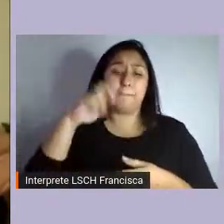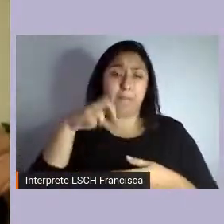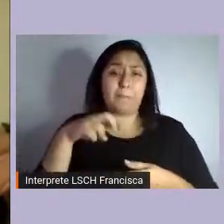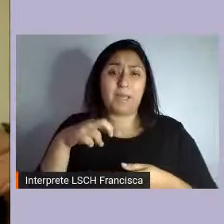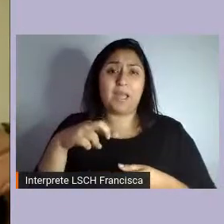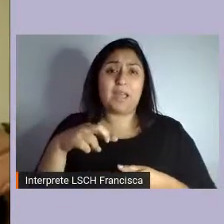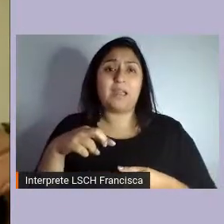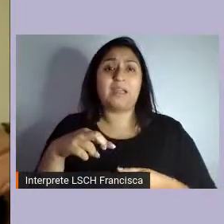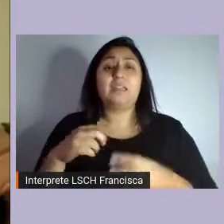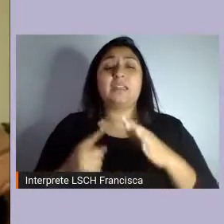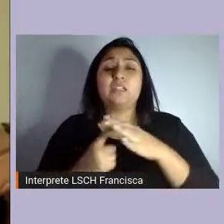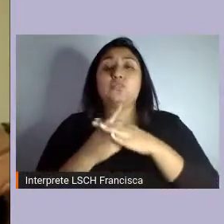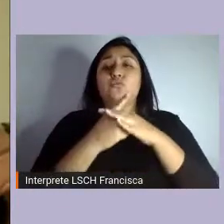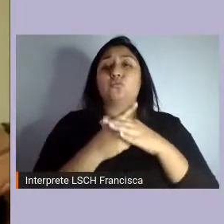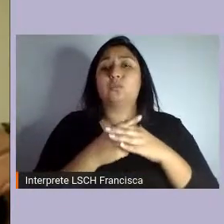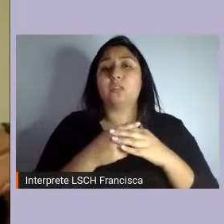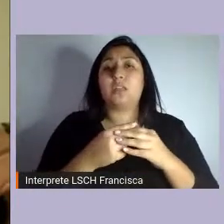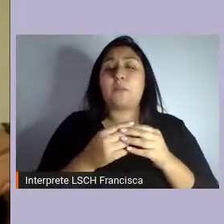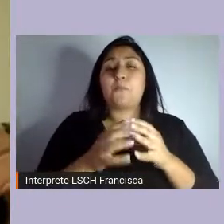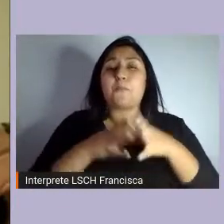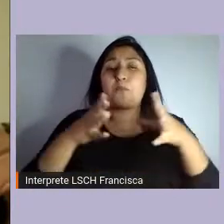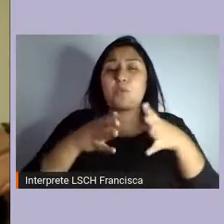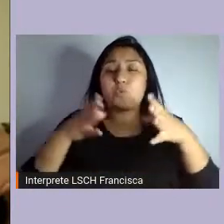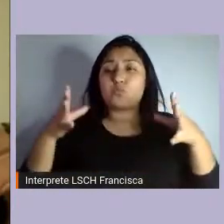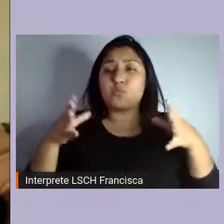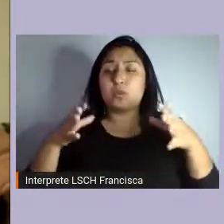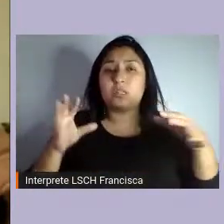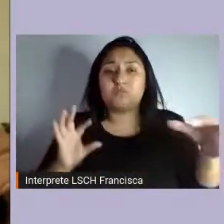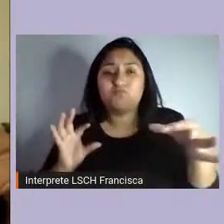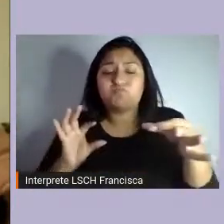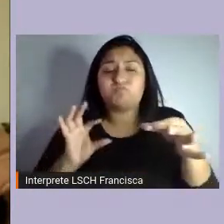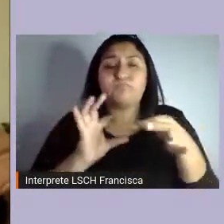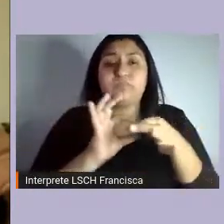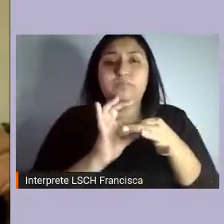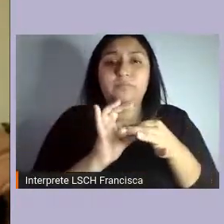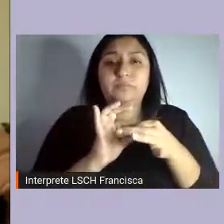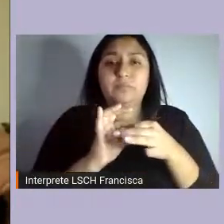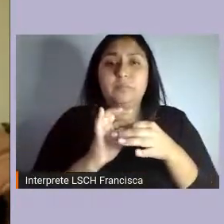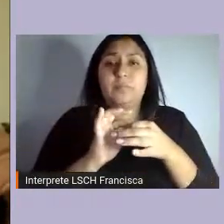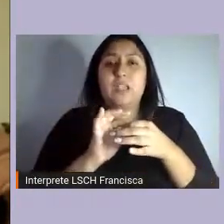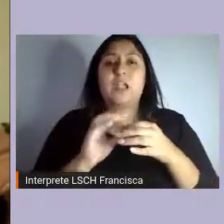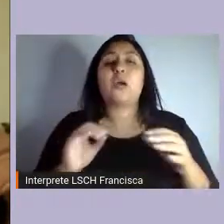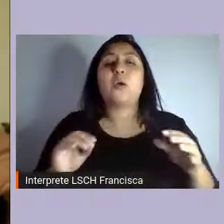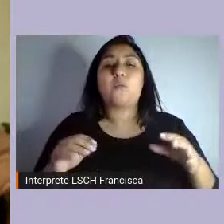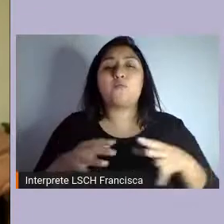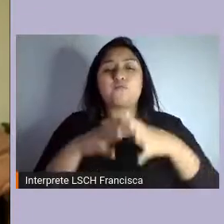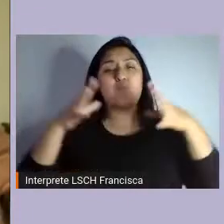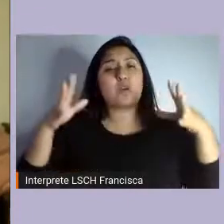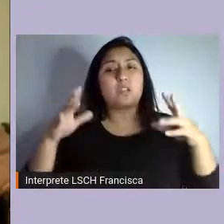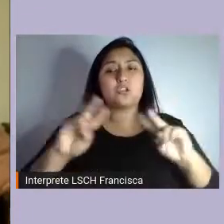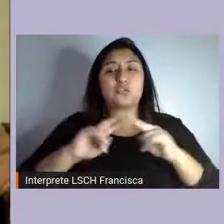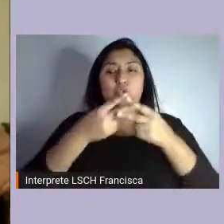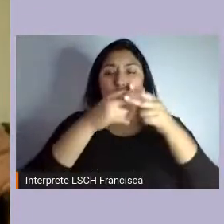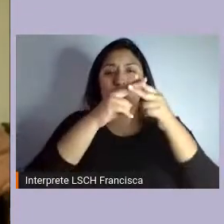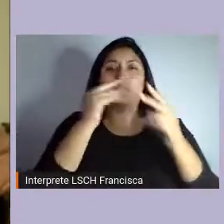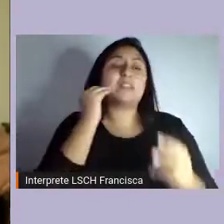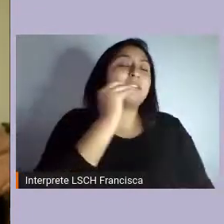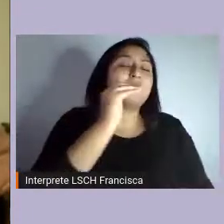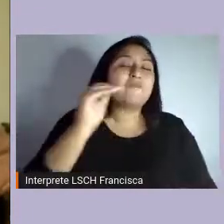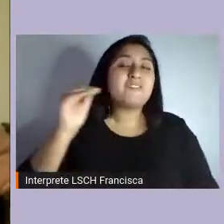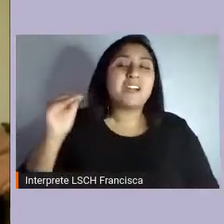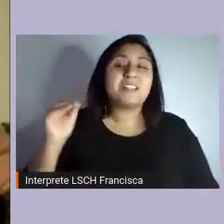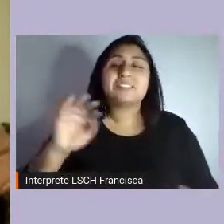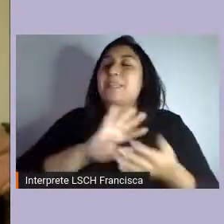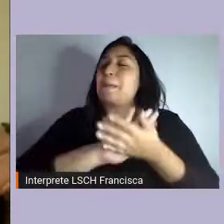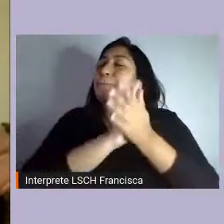Aparece entonces muy, muy hilvanado, muy construida esta infancia plena, incluso ahí hay